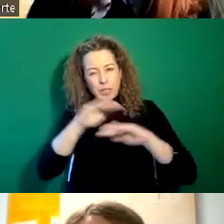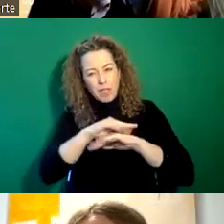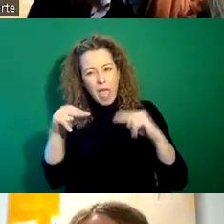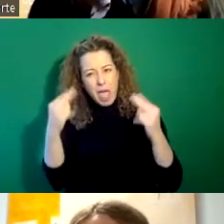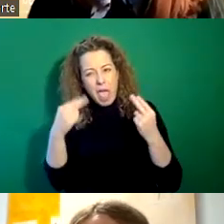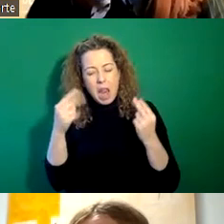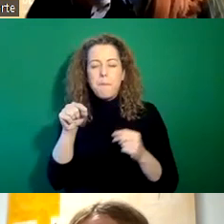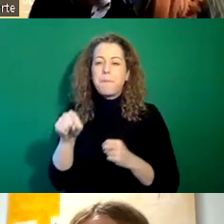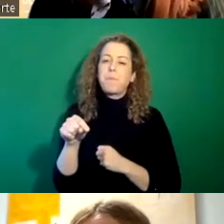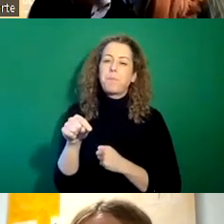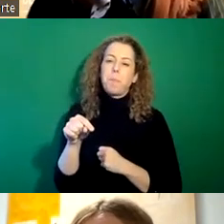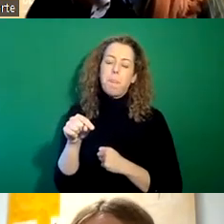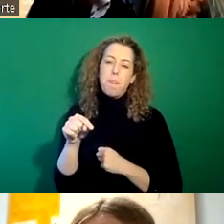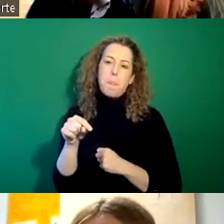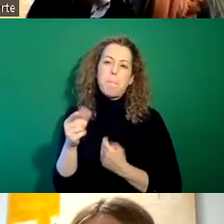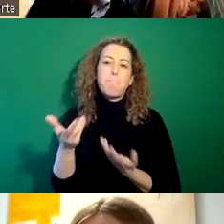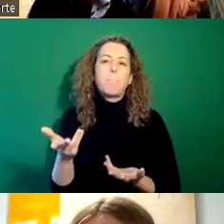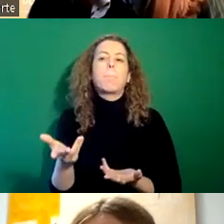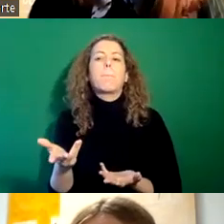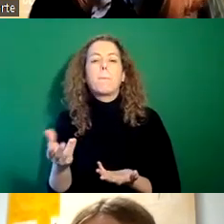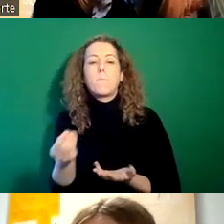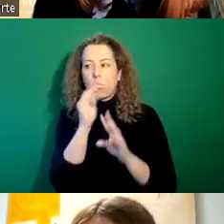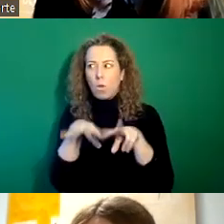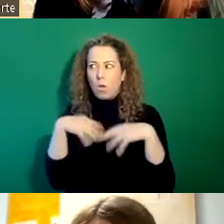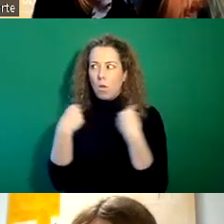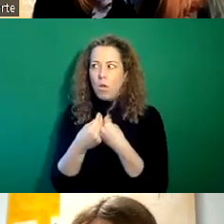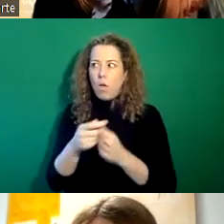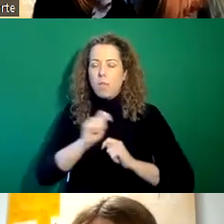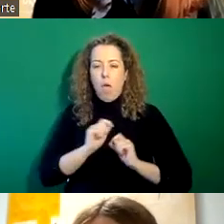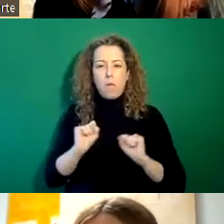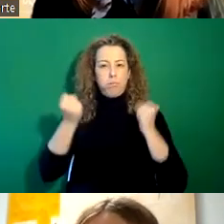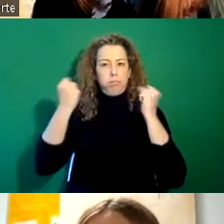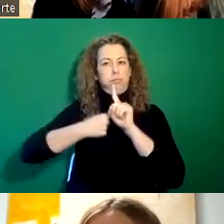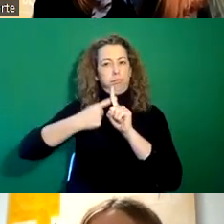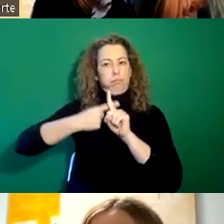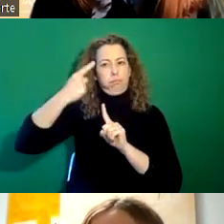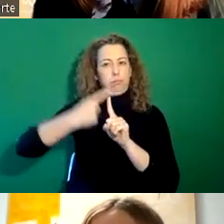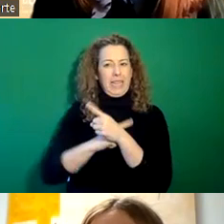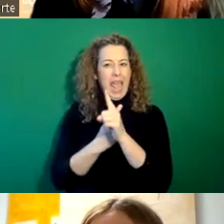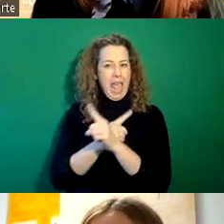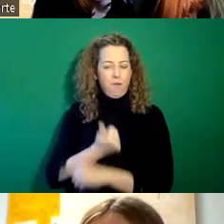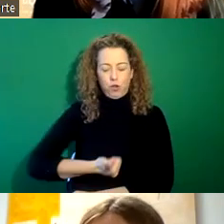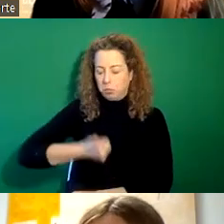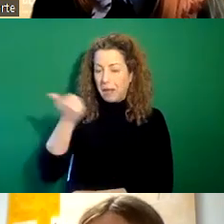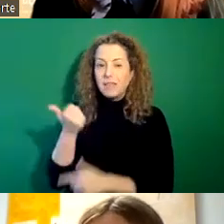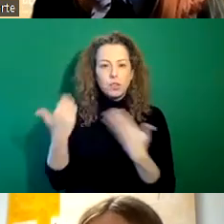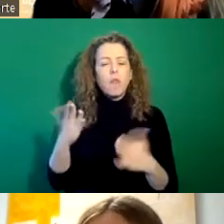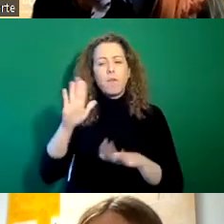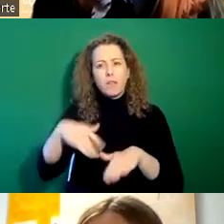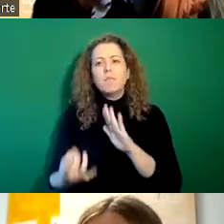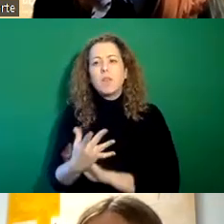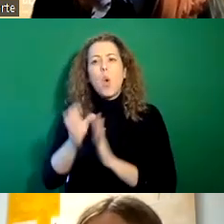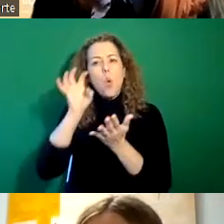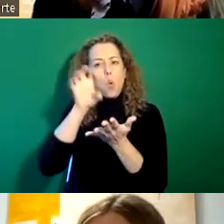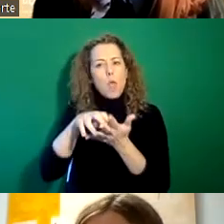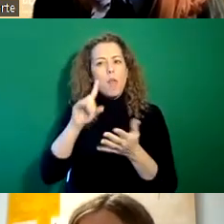cenas, pues el estar en un comedor con mucha gente, la alteración era mayor. Entonces, pues creamos esta unidad de cuidados